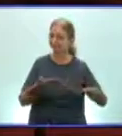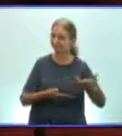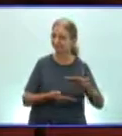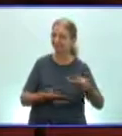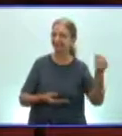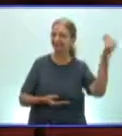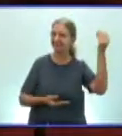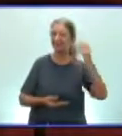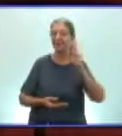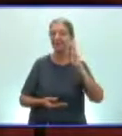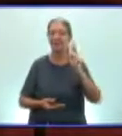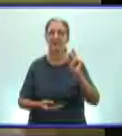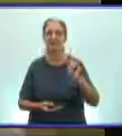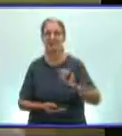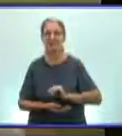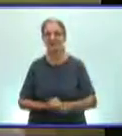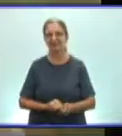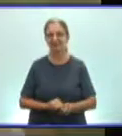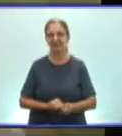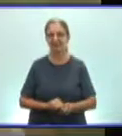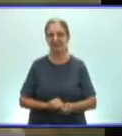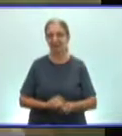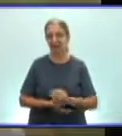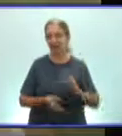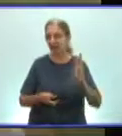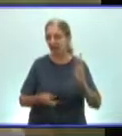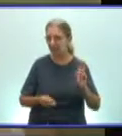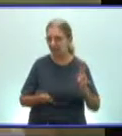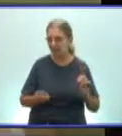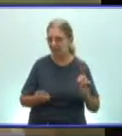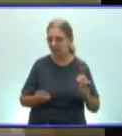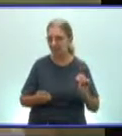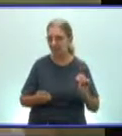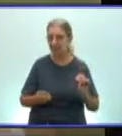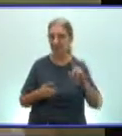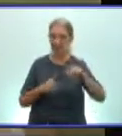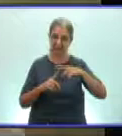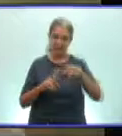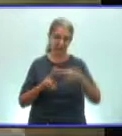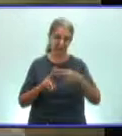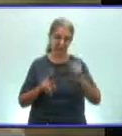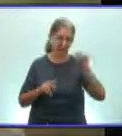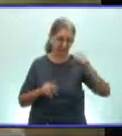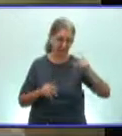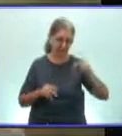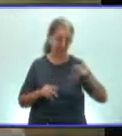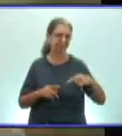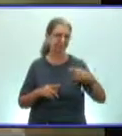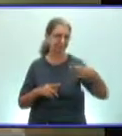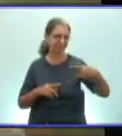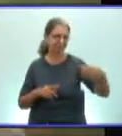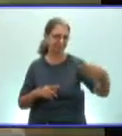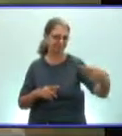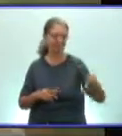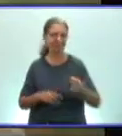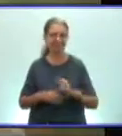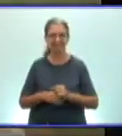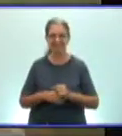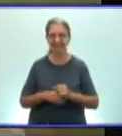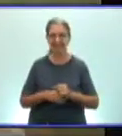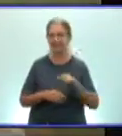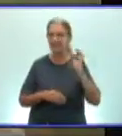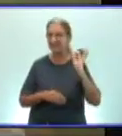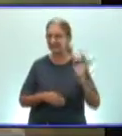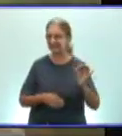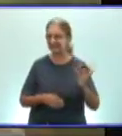saberes matemáticos. En la estadística, que es el tema que hoy vamos a seguir trabajando, ustedes